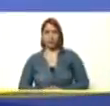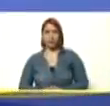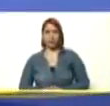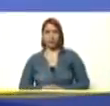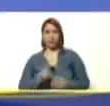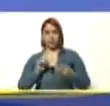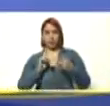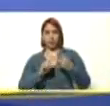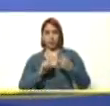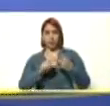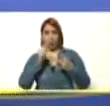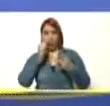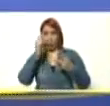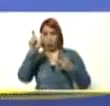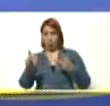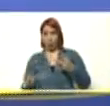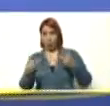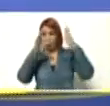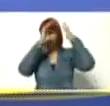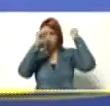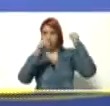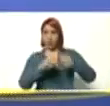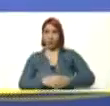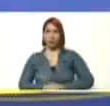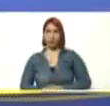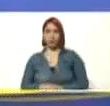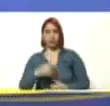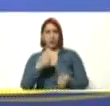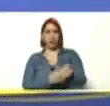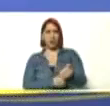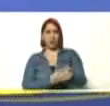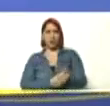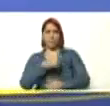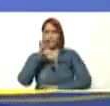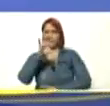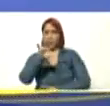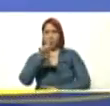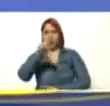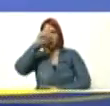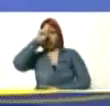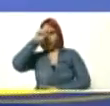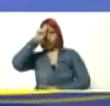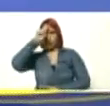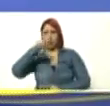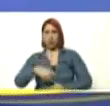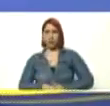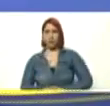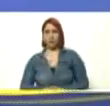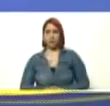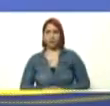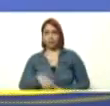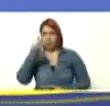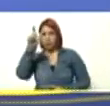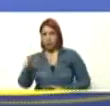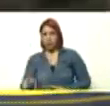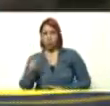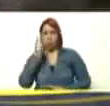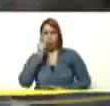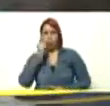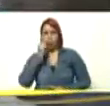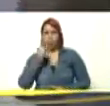El señor embajador de mi hermana República de Turquía, Setki